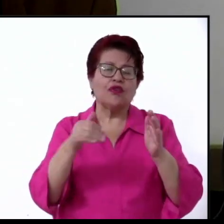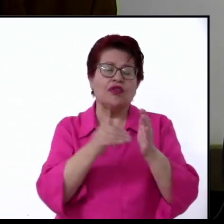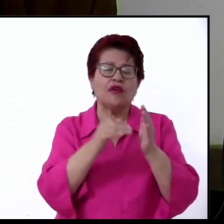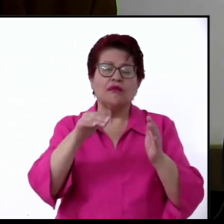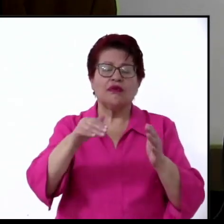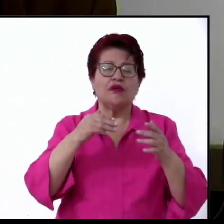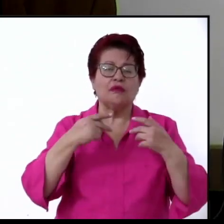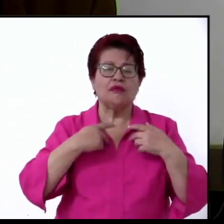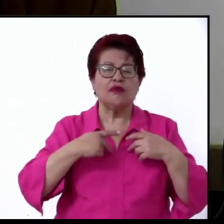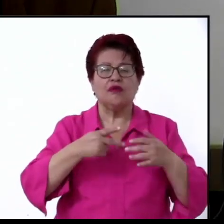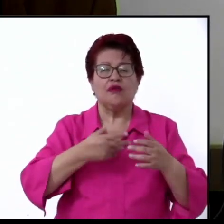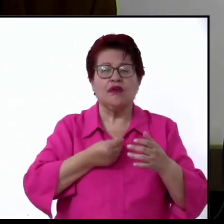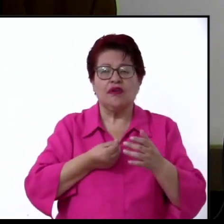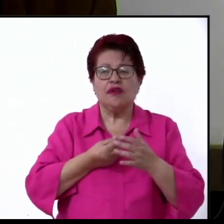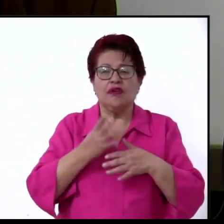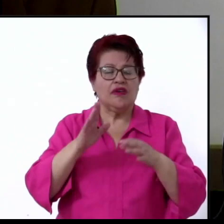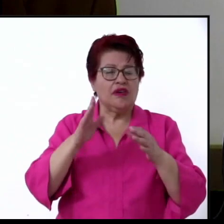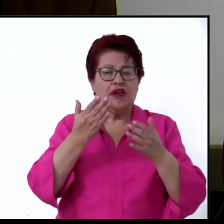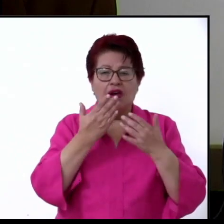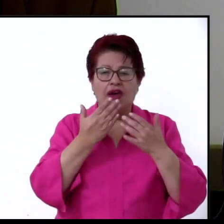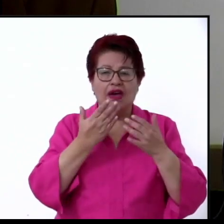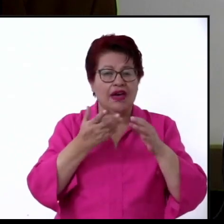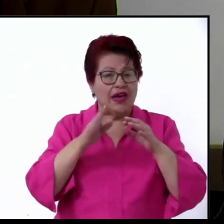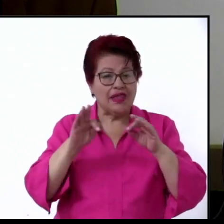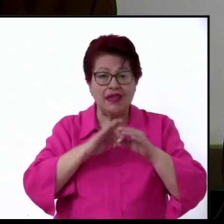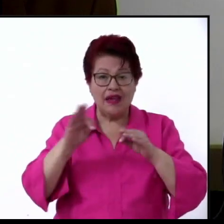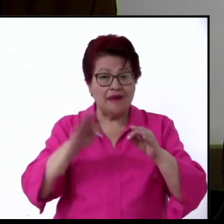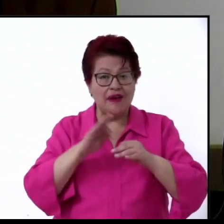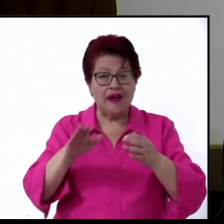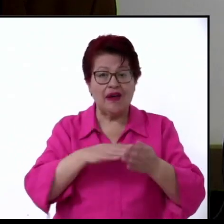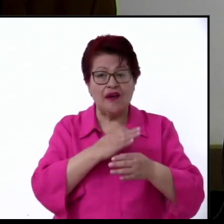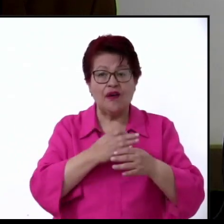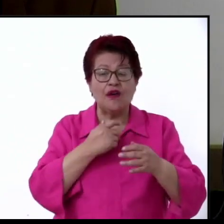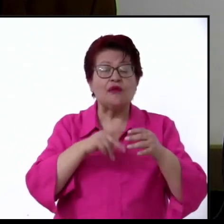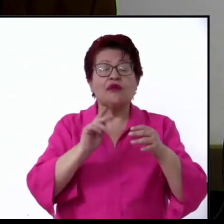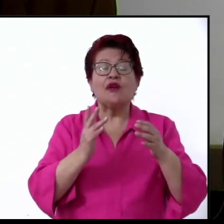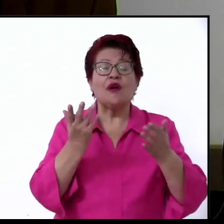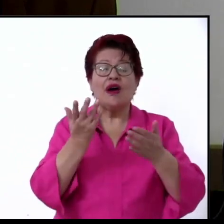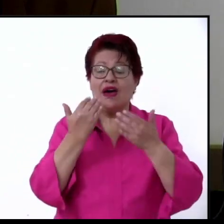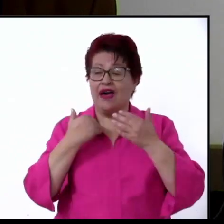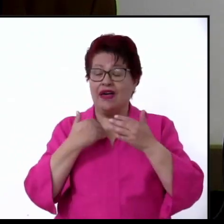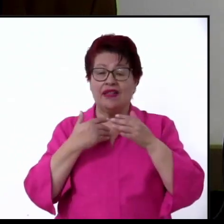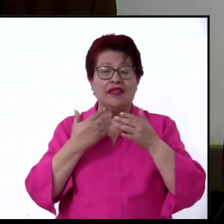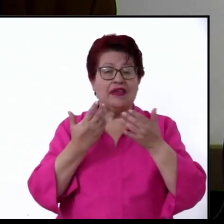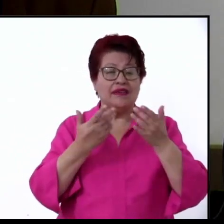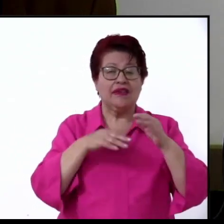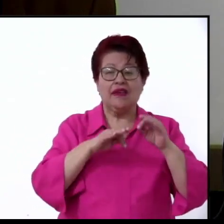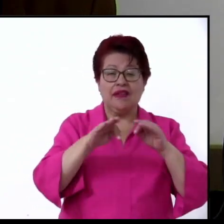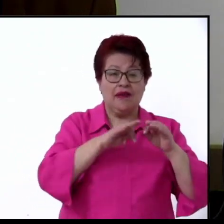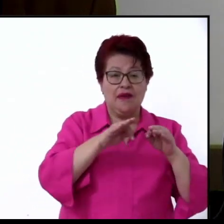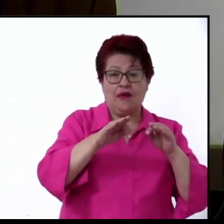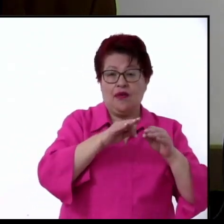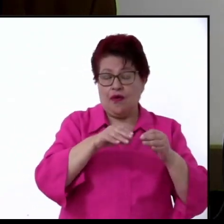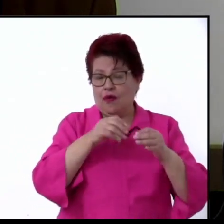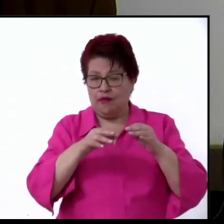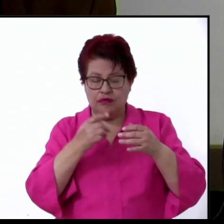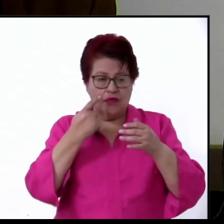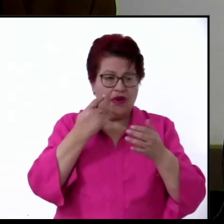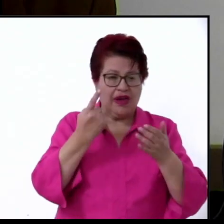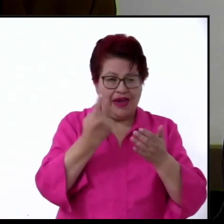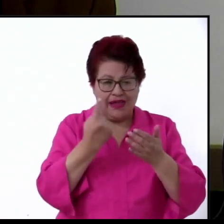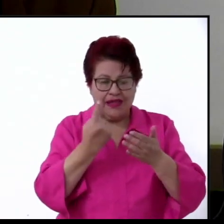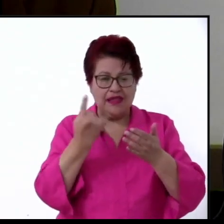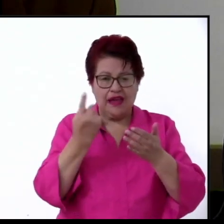de pobreza, y eso tiene que ver con cada una de las tareas que se realizan de manera transversal para poder ayudar. No